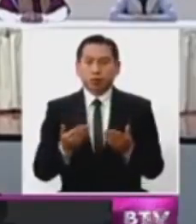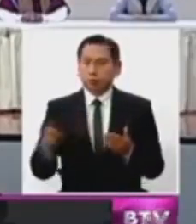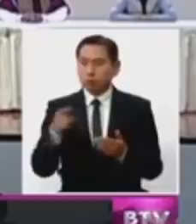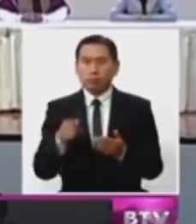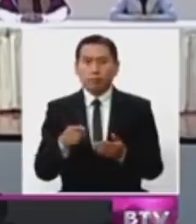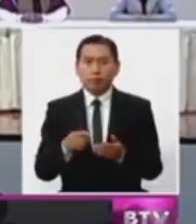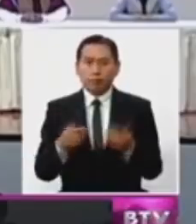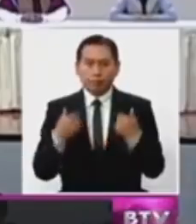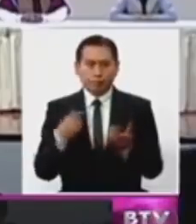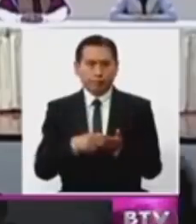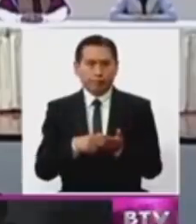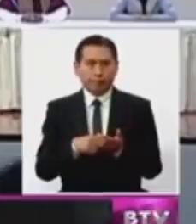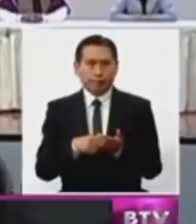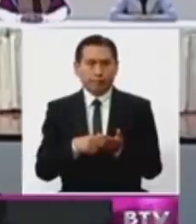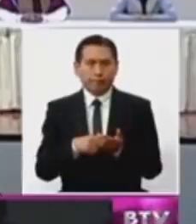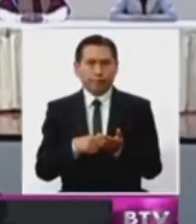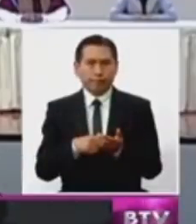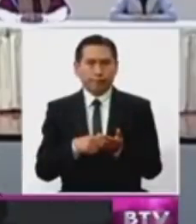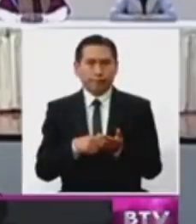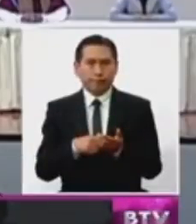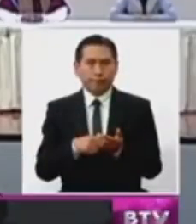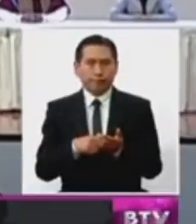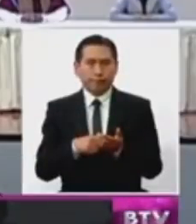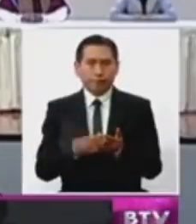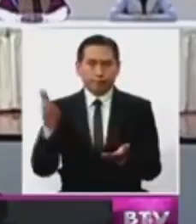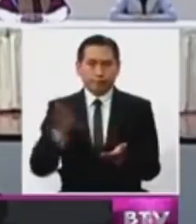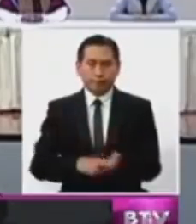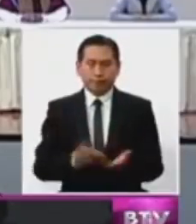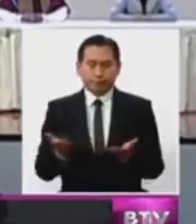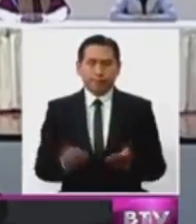suscripción de los dos ejemplares